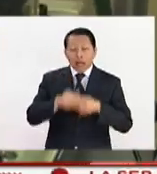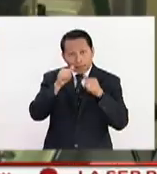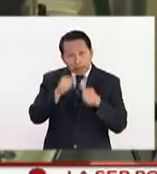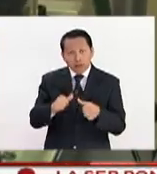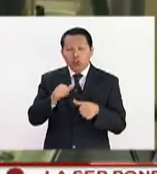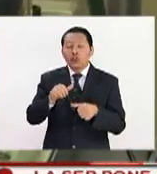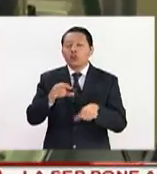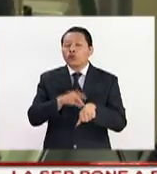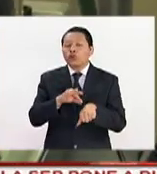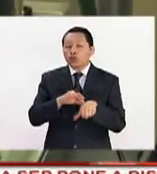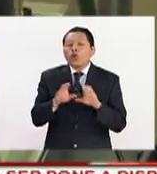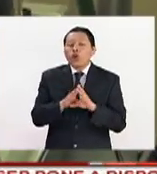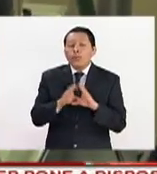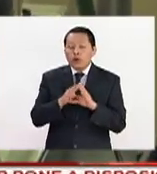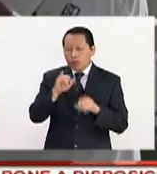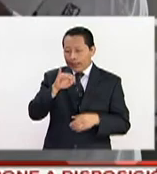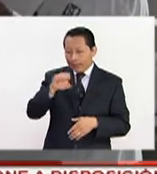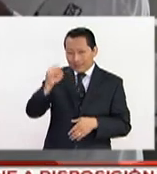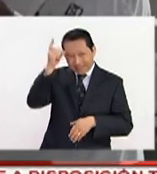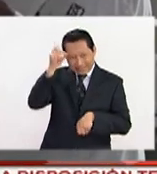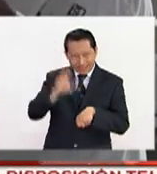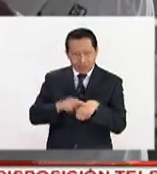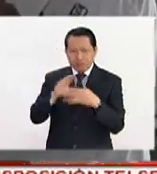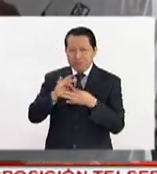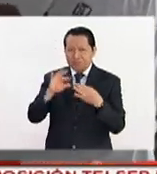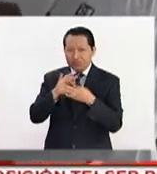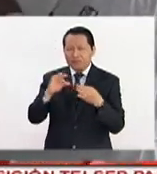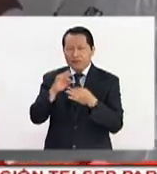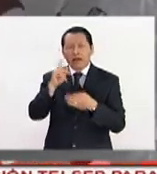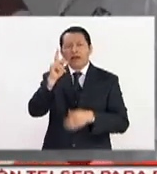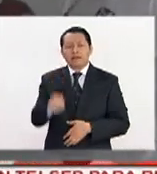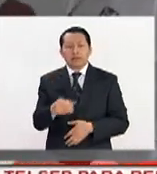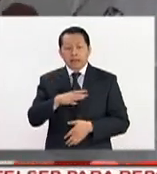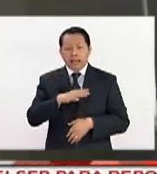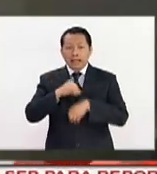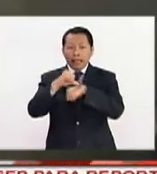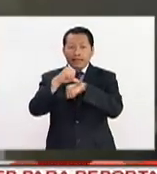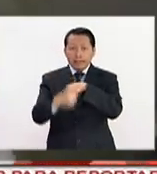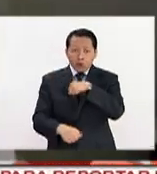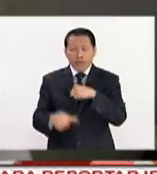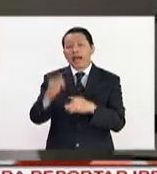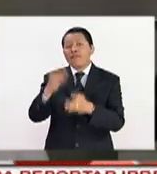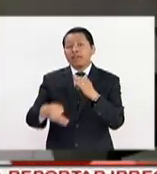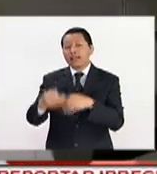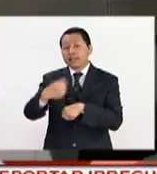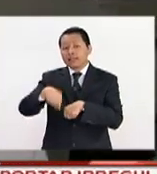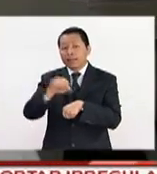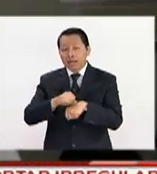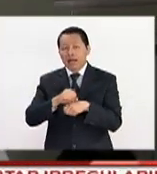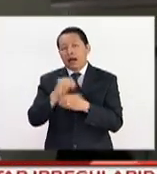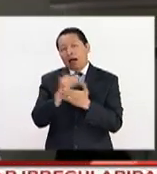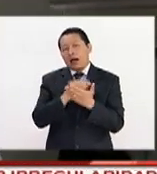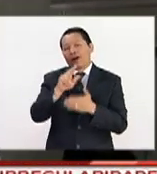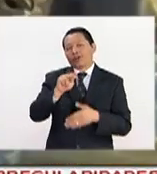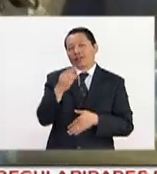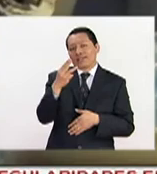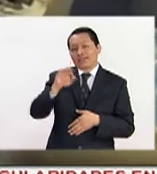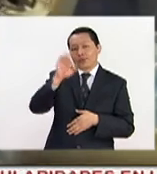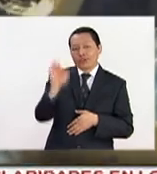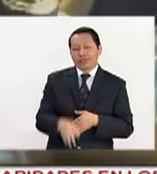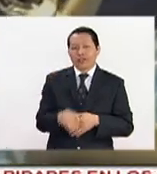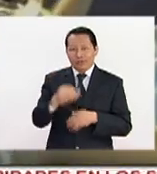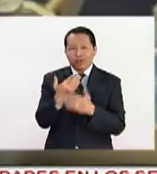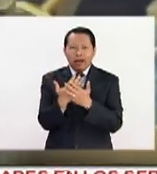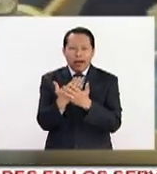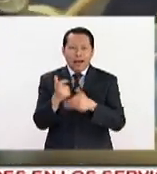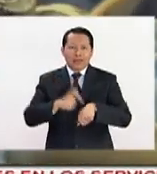director del Instituto Mexicano del Seguro Social informó que la estrategia de cirugías en fin de semana redujo en un 83% el tiempo de